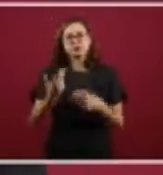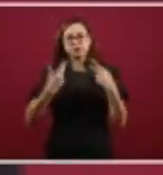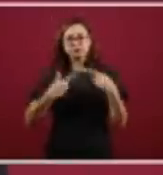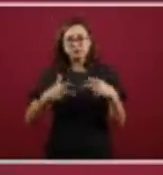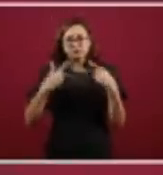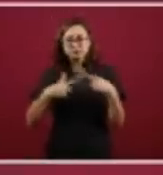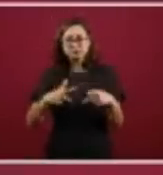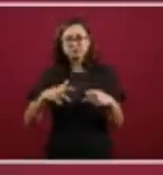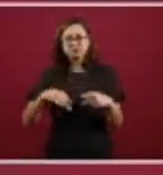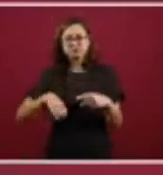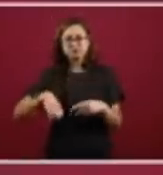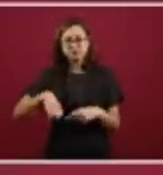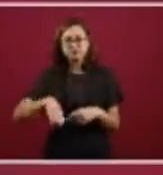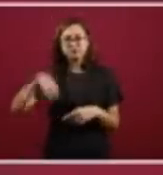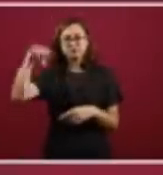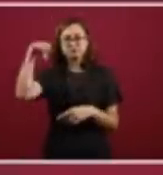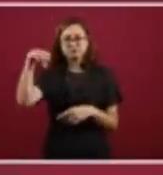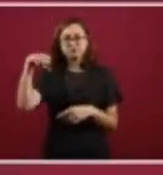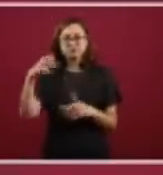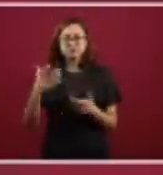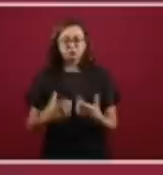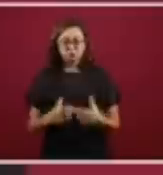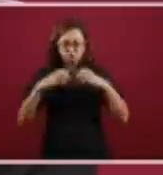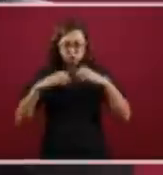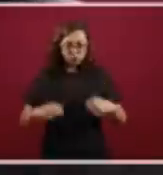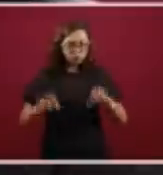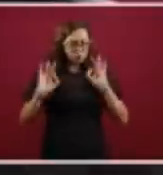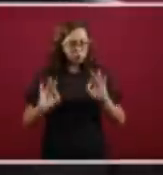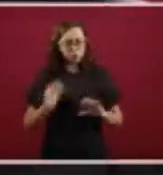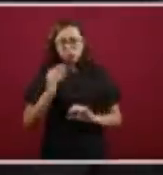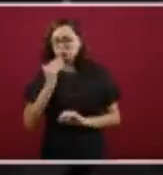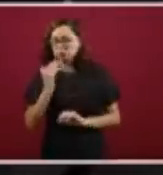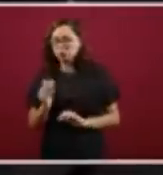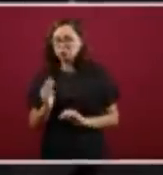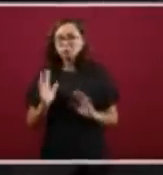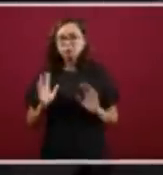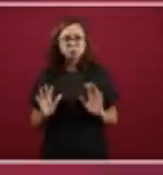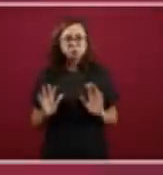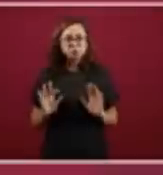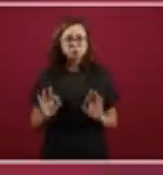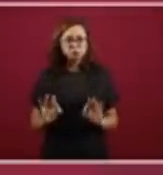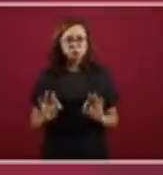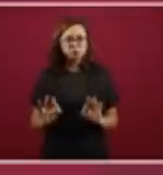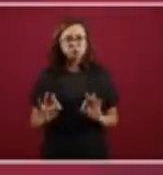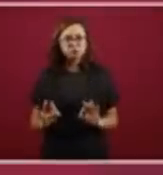mayores están bien físicamente, pues son